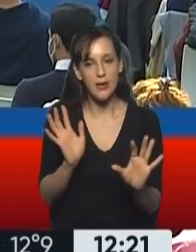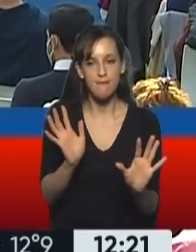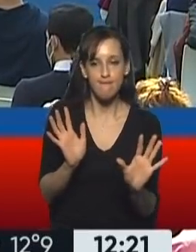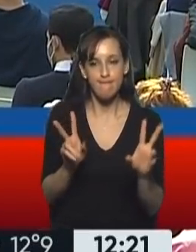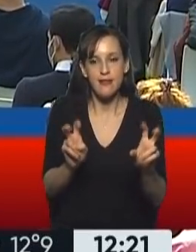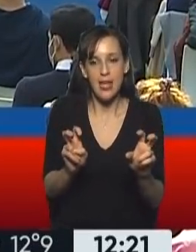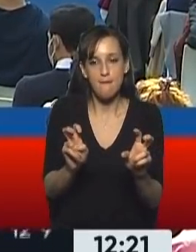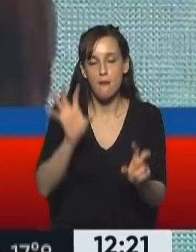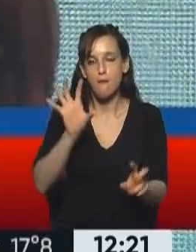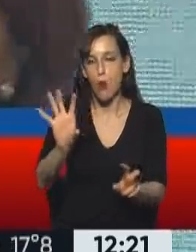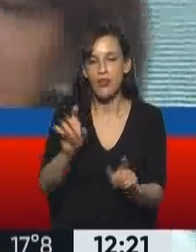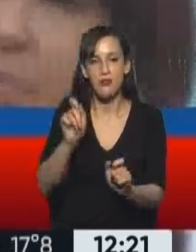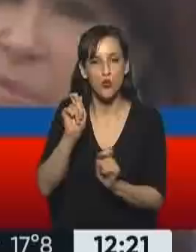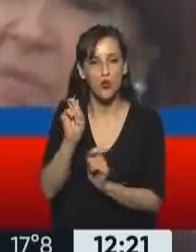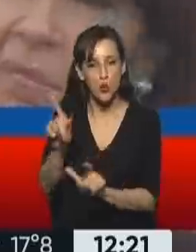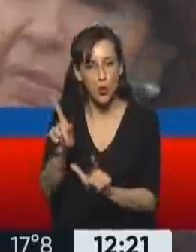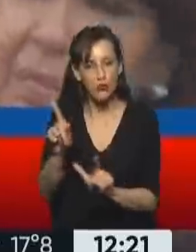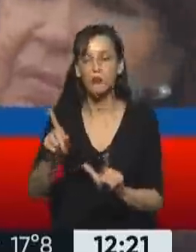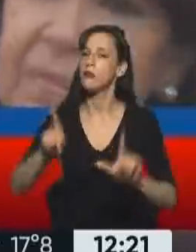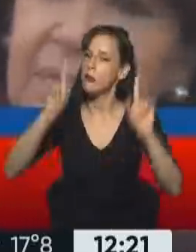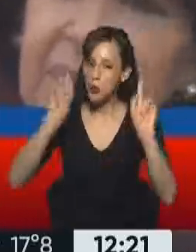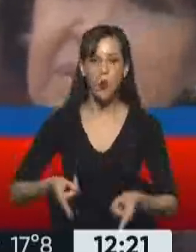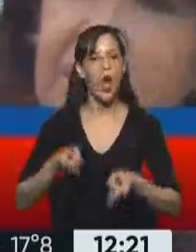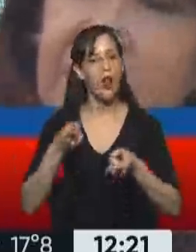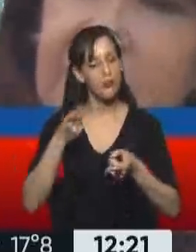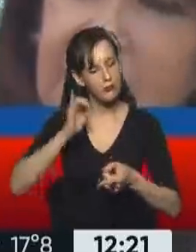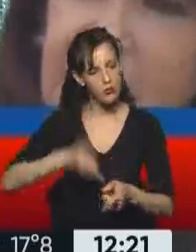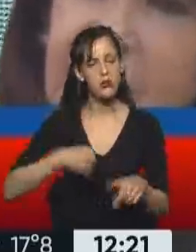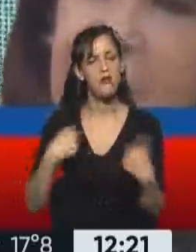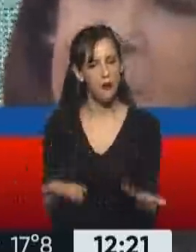pero acompañaron también.